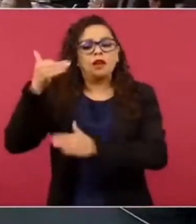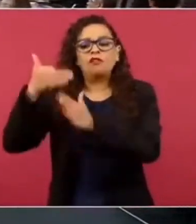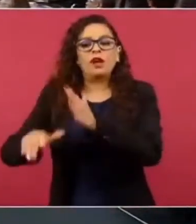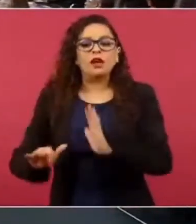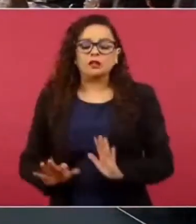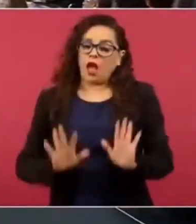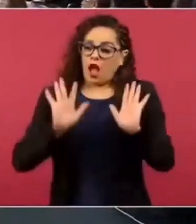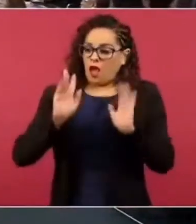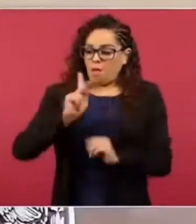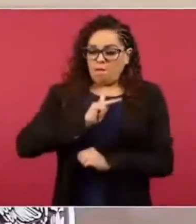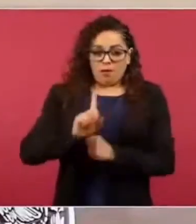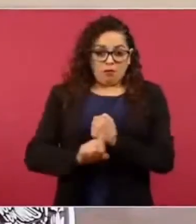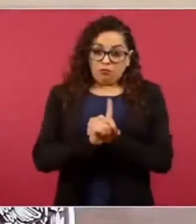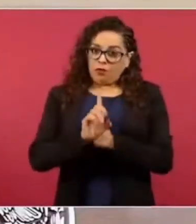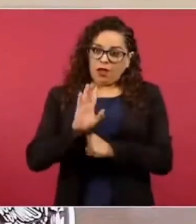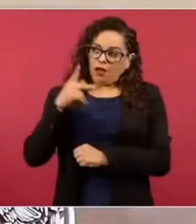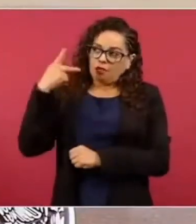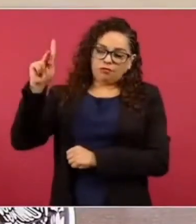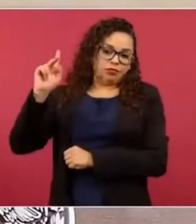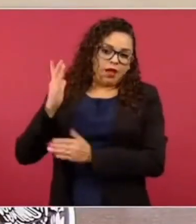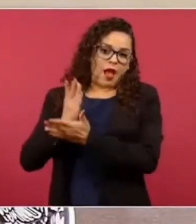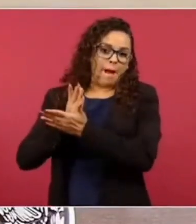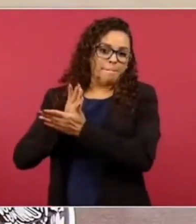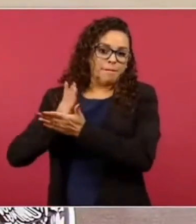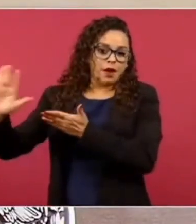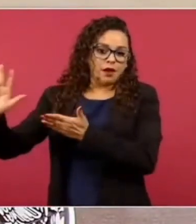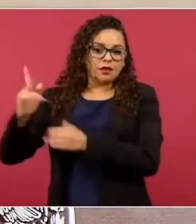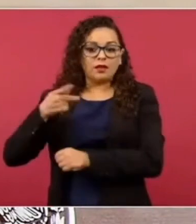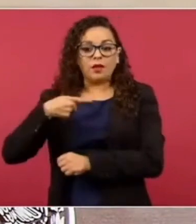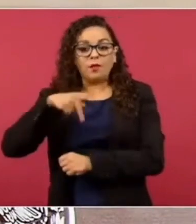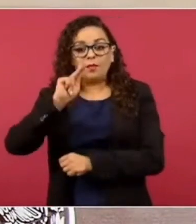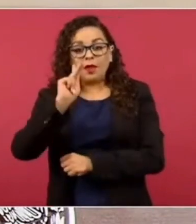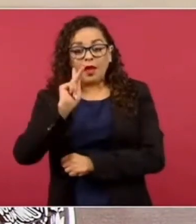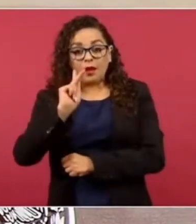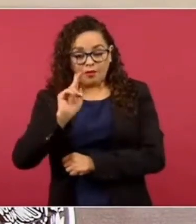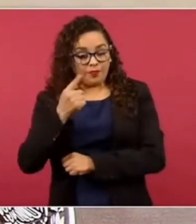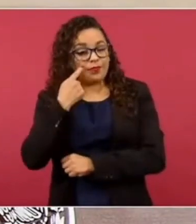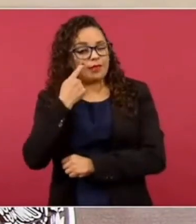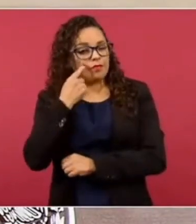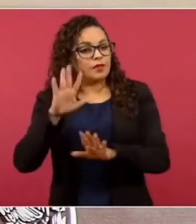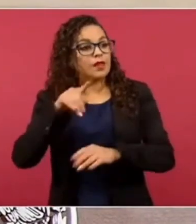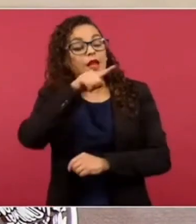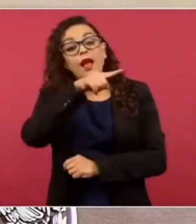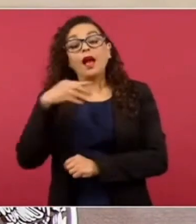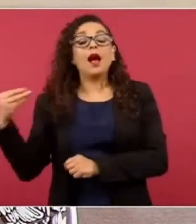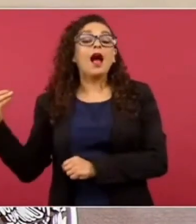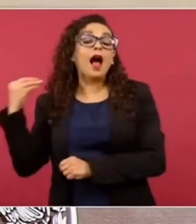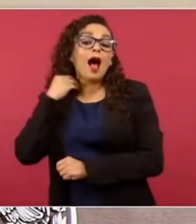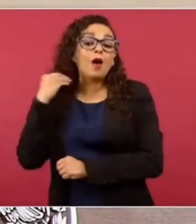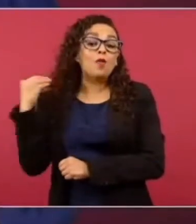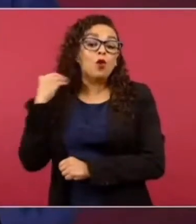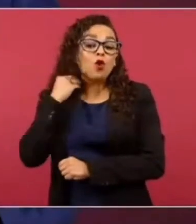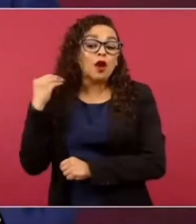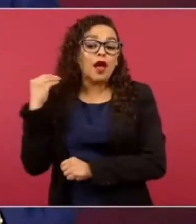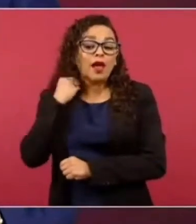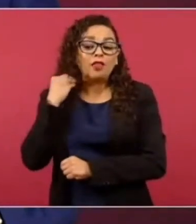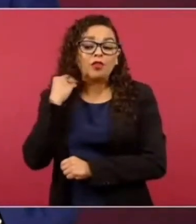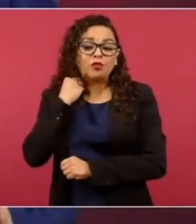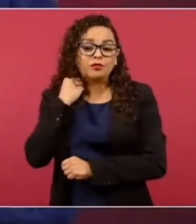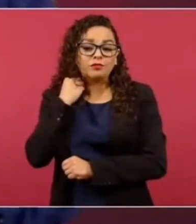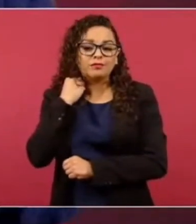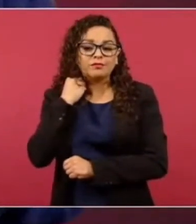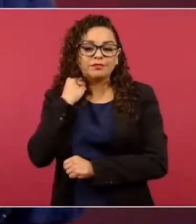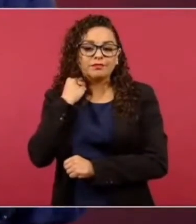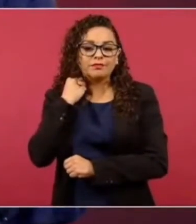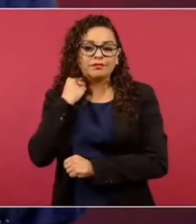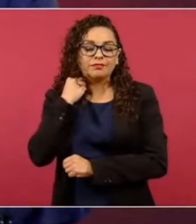porque esta es una muy buena historia. Los abogados, que son muy dados